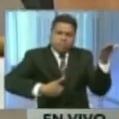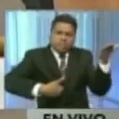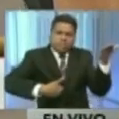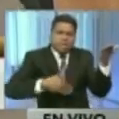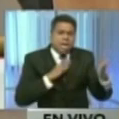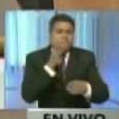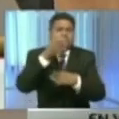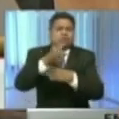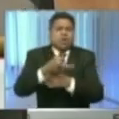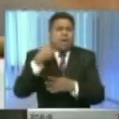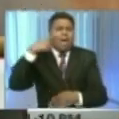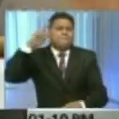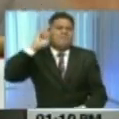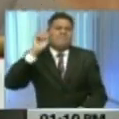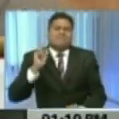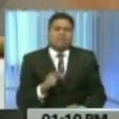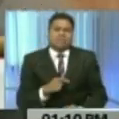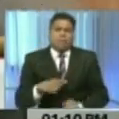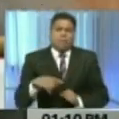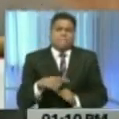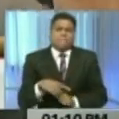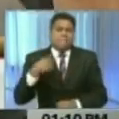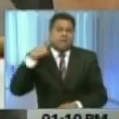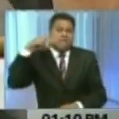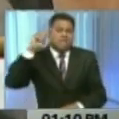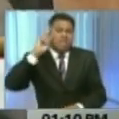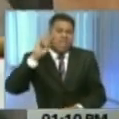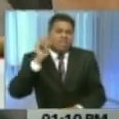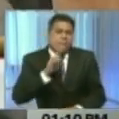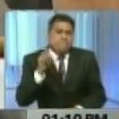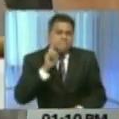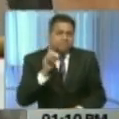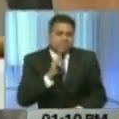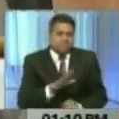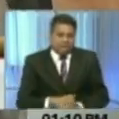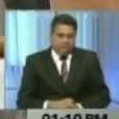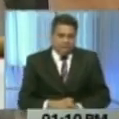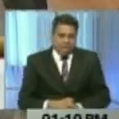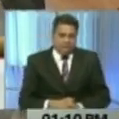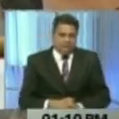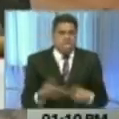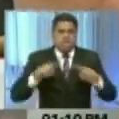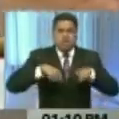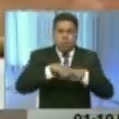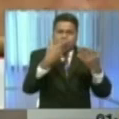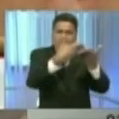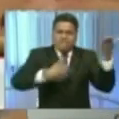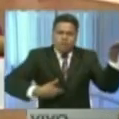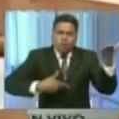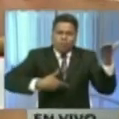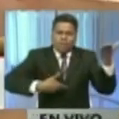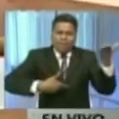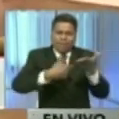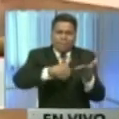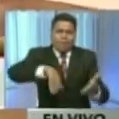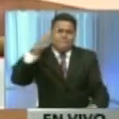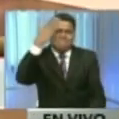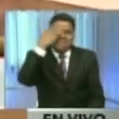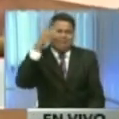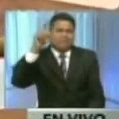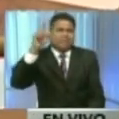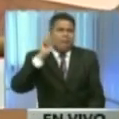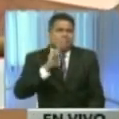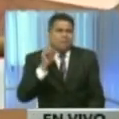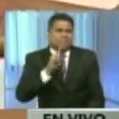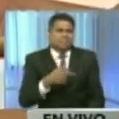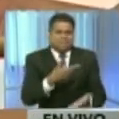era falso. El informe pirata, aquí está, el informe Almagro, el que pretende justificar la intervención y la